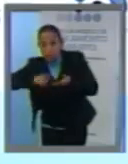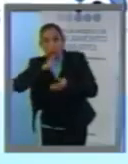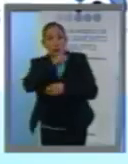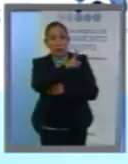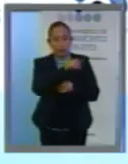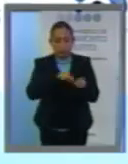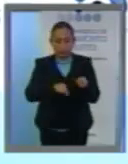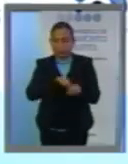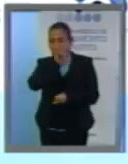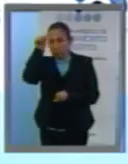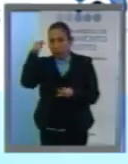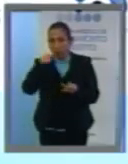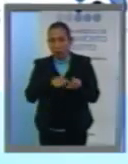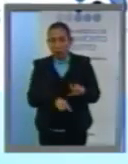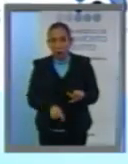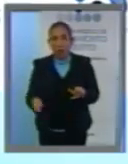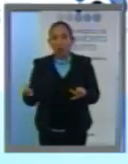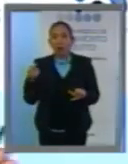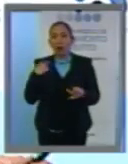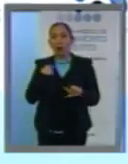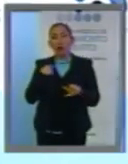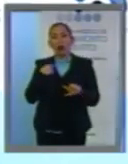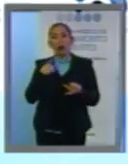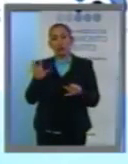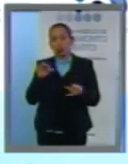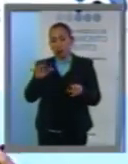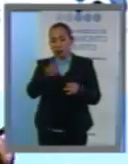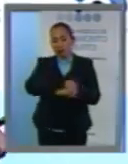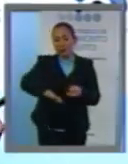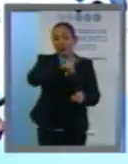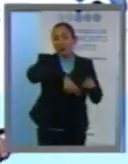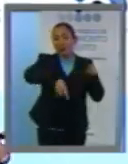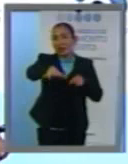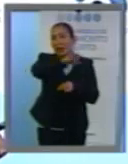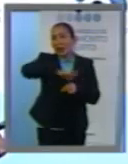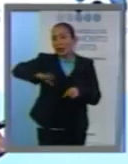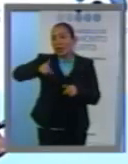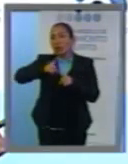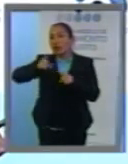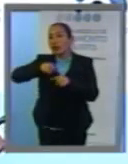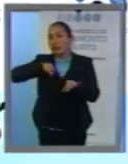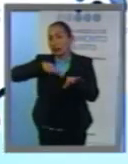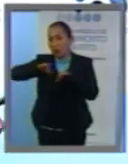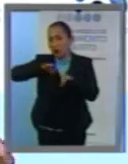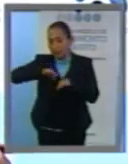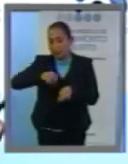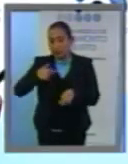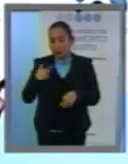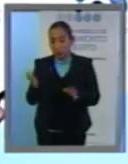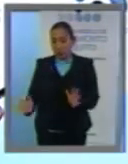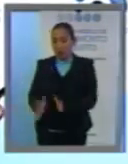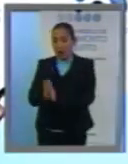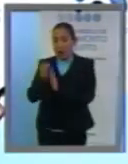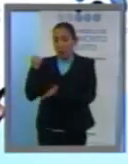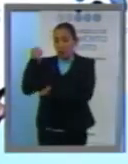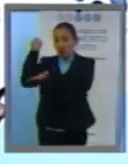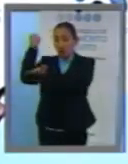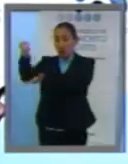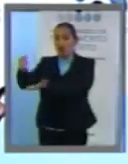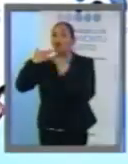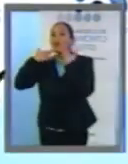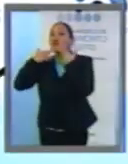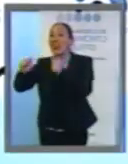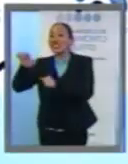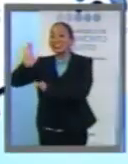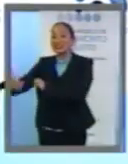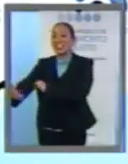tienen que ver con un alcance mayor de nuestro campo de acción, y mencionaría algunas. Las participaciones fiscales son las más